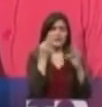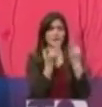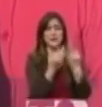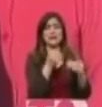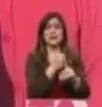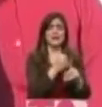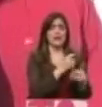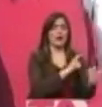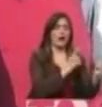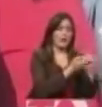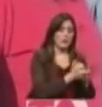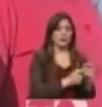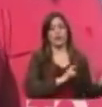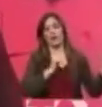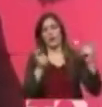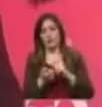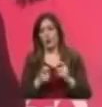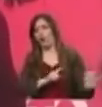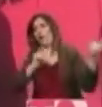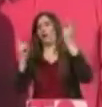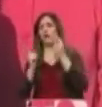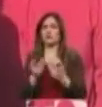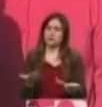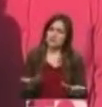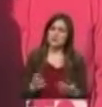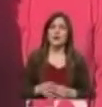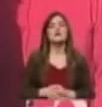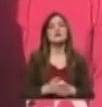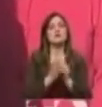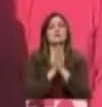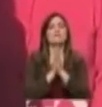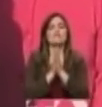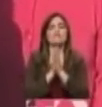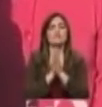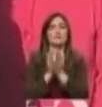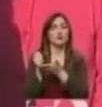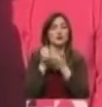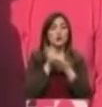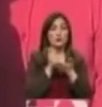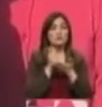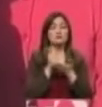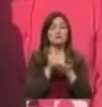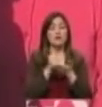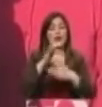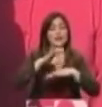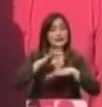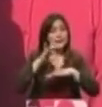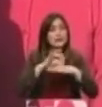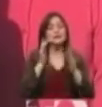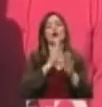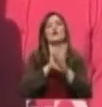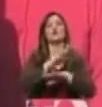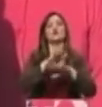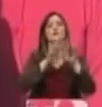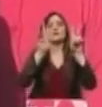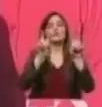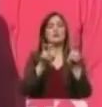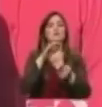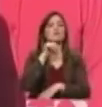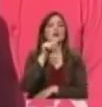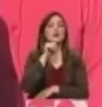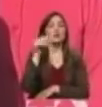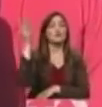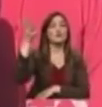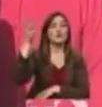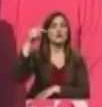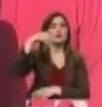la escuela EFER. Así que esperamos que en esta ocasión también nos pueda ya recibir y hablar de estos importantes temas. Falta de profesores aquí en